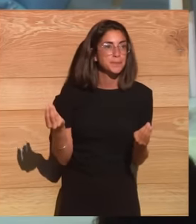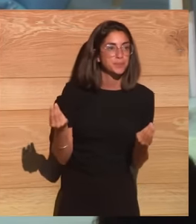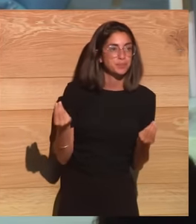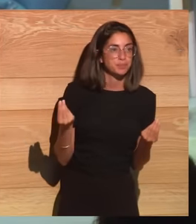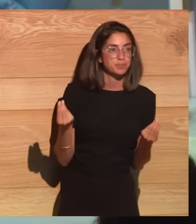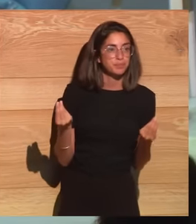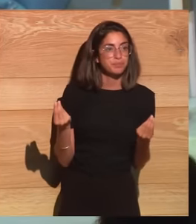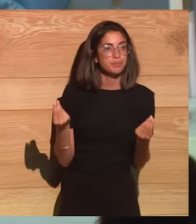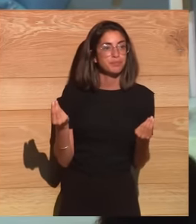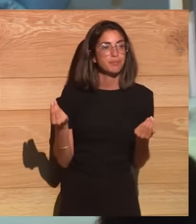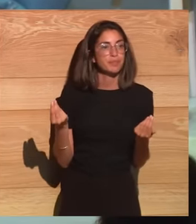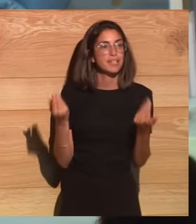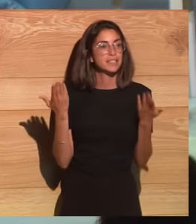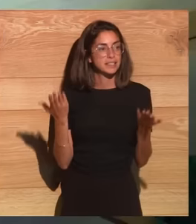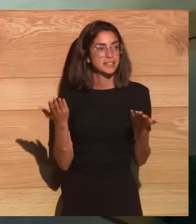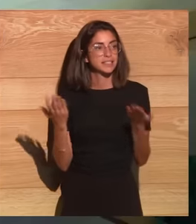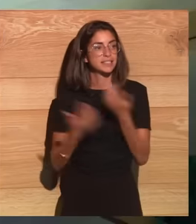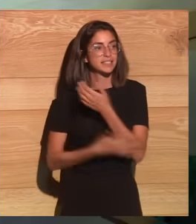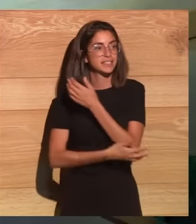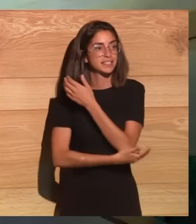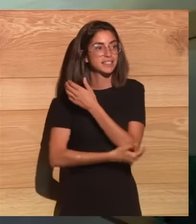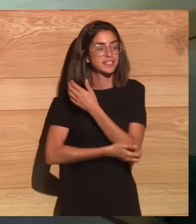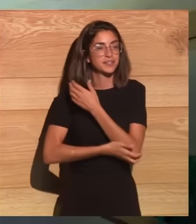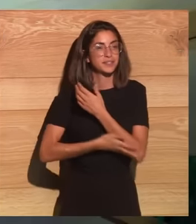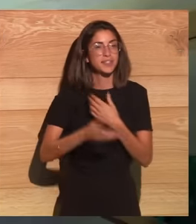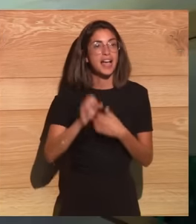Oye, Arteta. Gracias. Arteta.